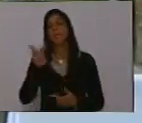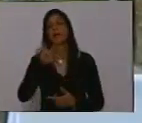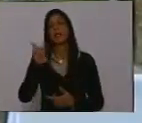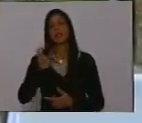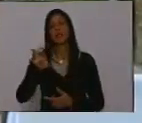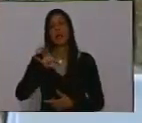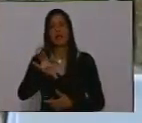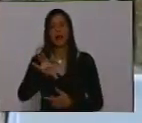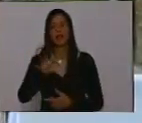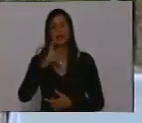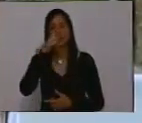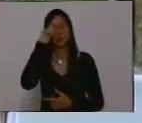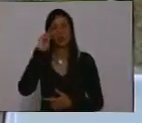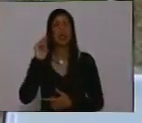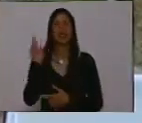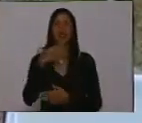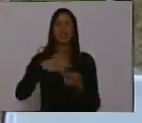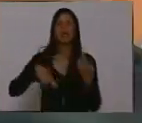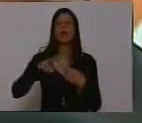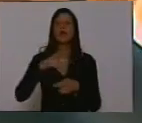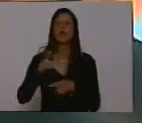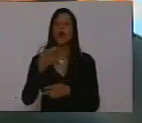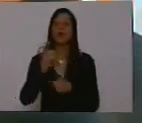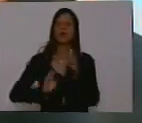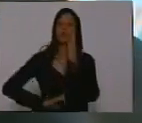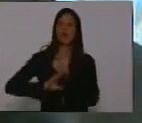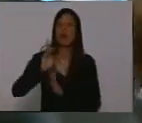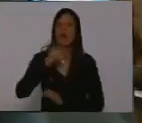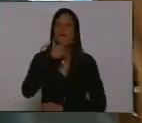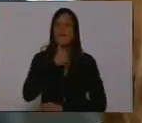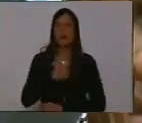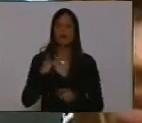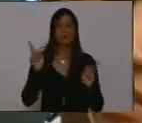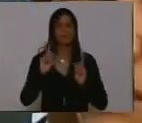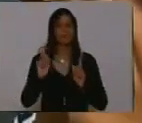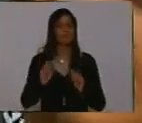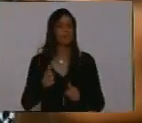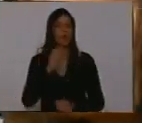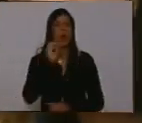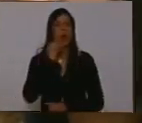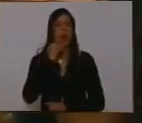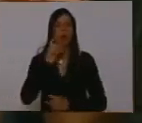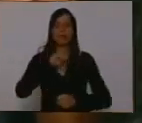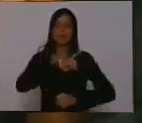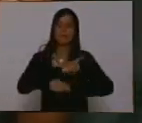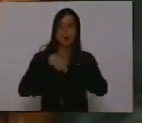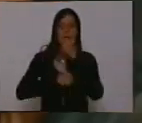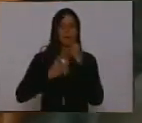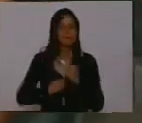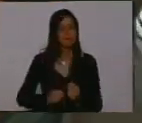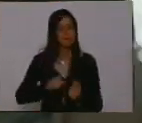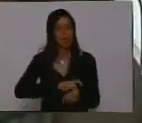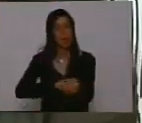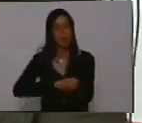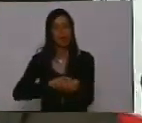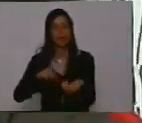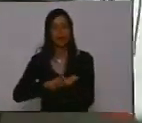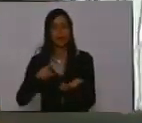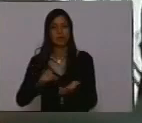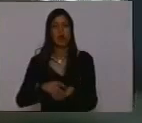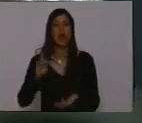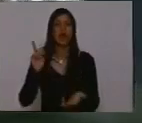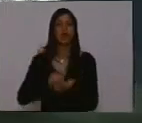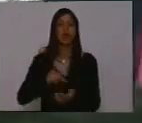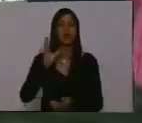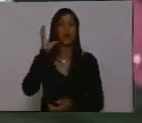una patria no se construye, una revolución no se construye sin la fuerza de trabajo de su juventud, sin el concurso consciente de hombres y mujeres